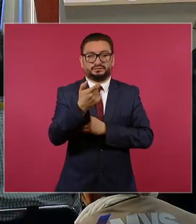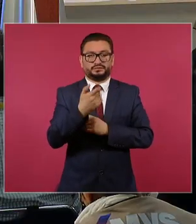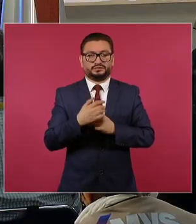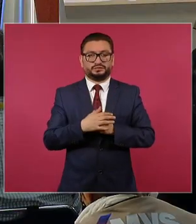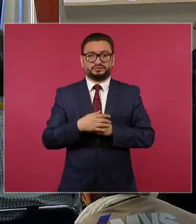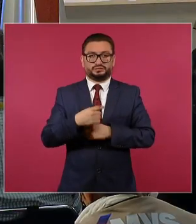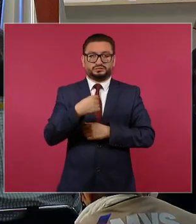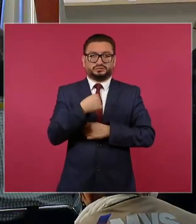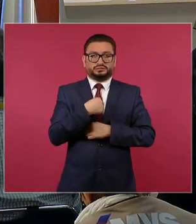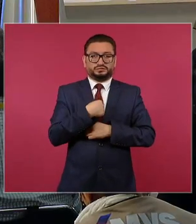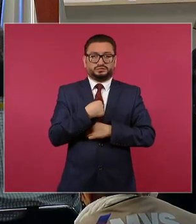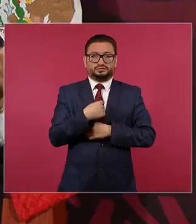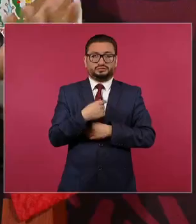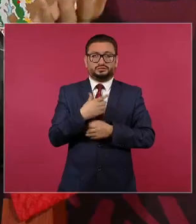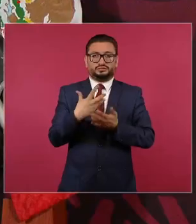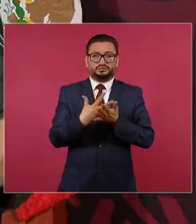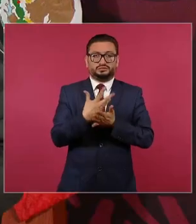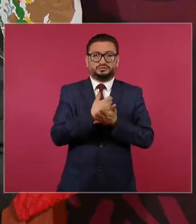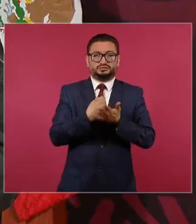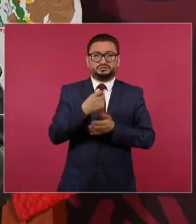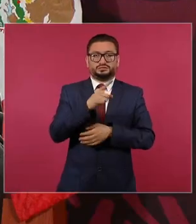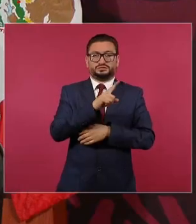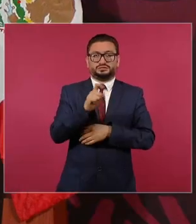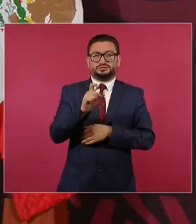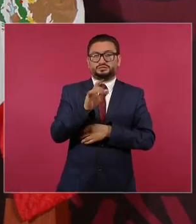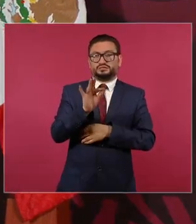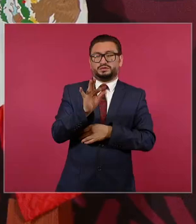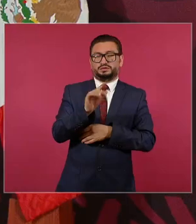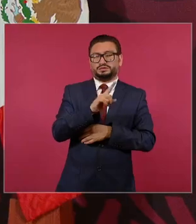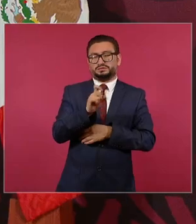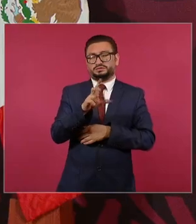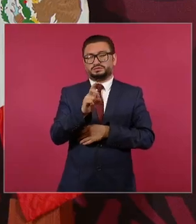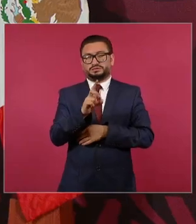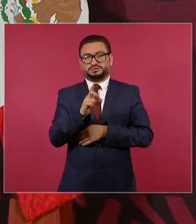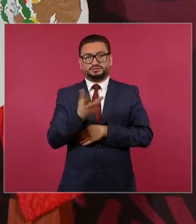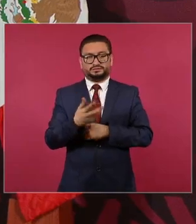Yo gano 140, 130, no sé.